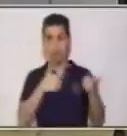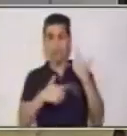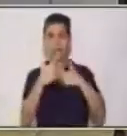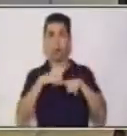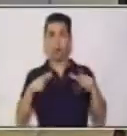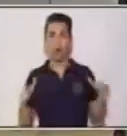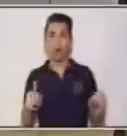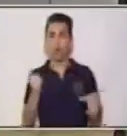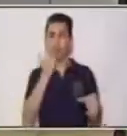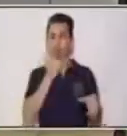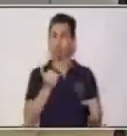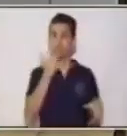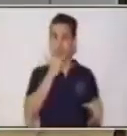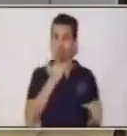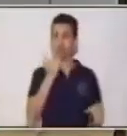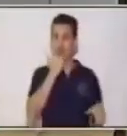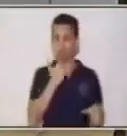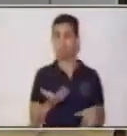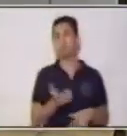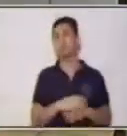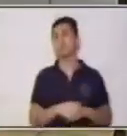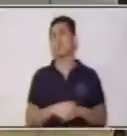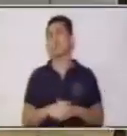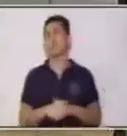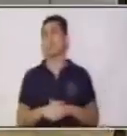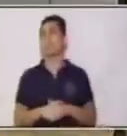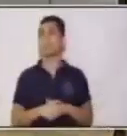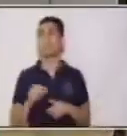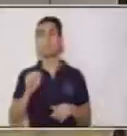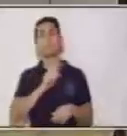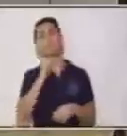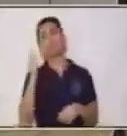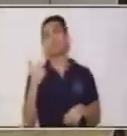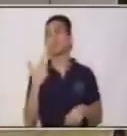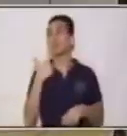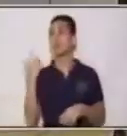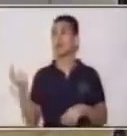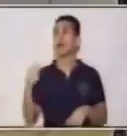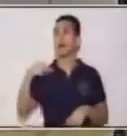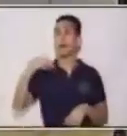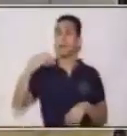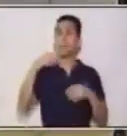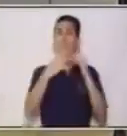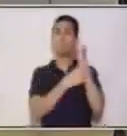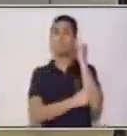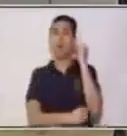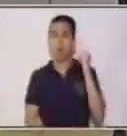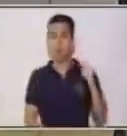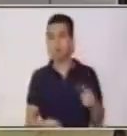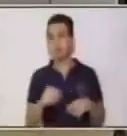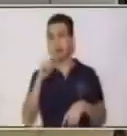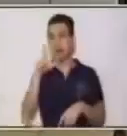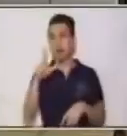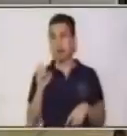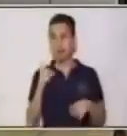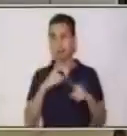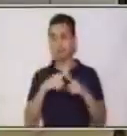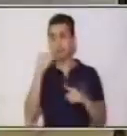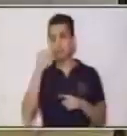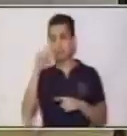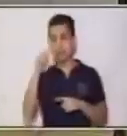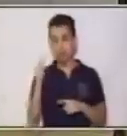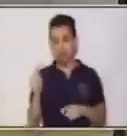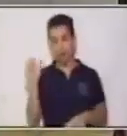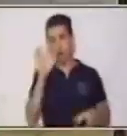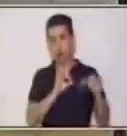vicio del lenguaje. Y otro tipo de vicio es la pobreza léxica o monotonía. Y vamos a hablar un poquito